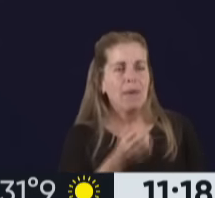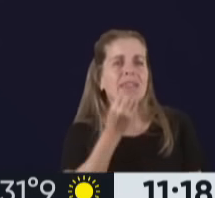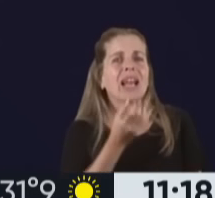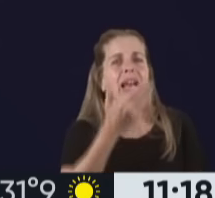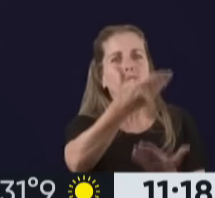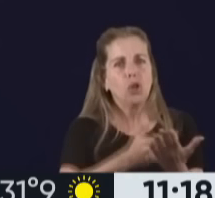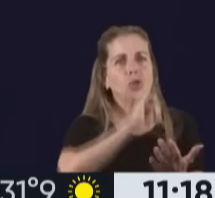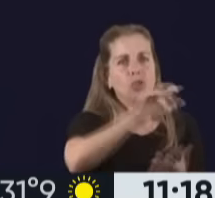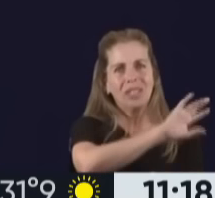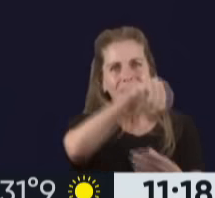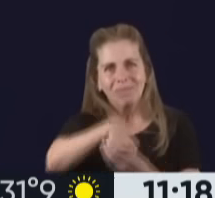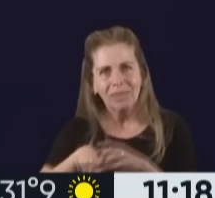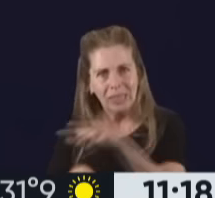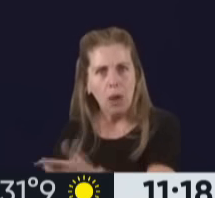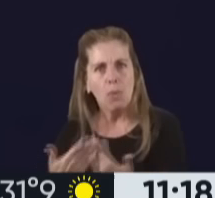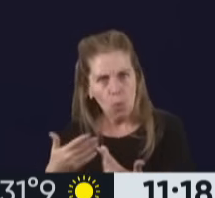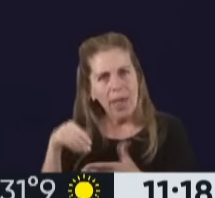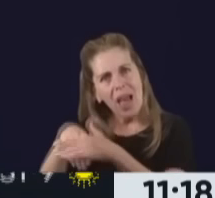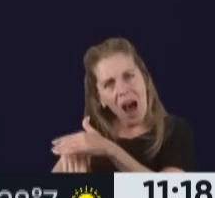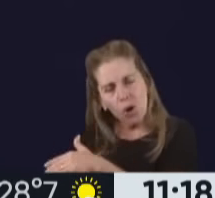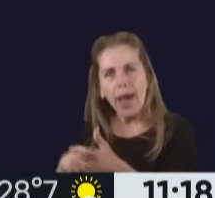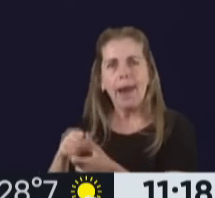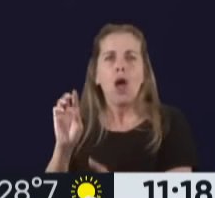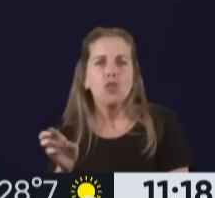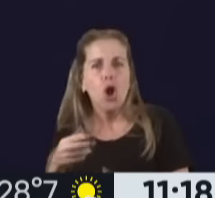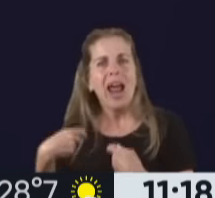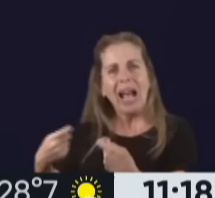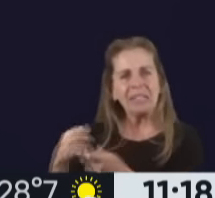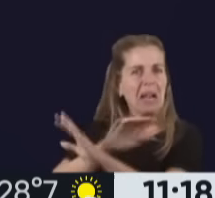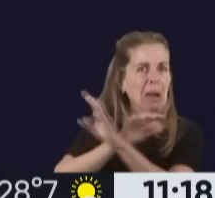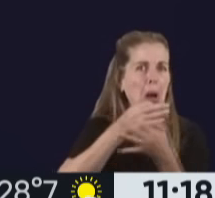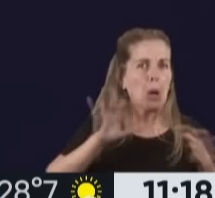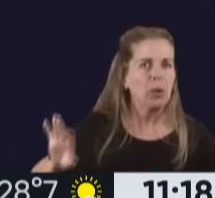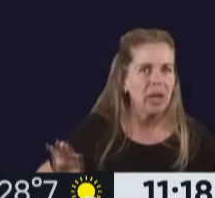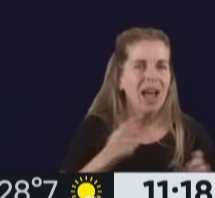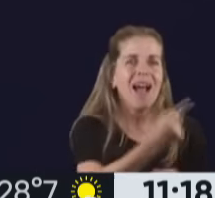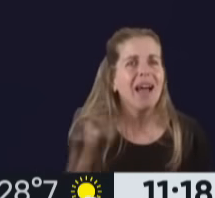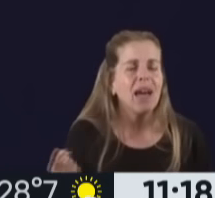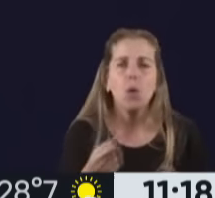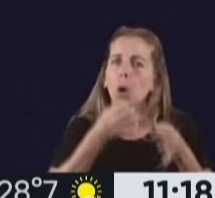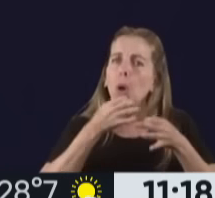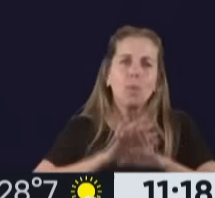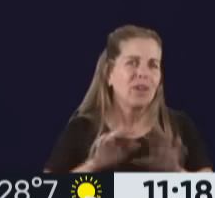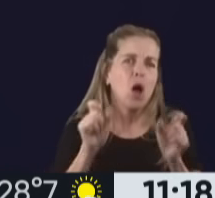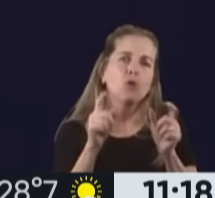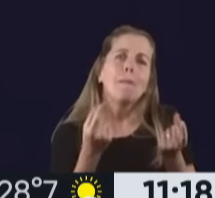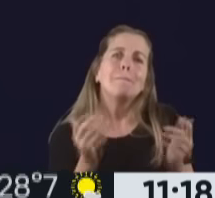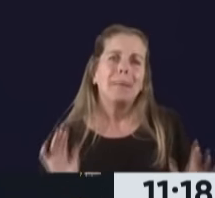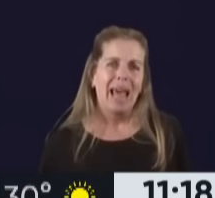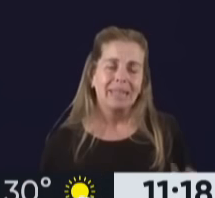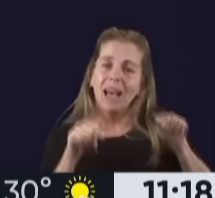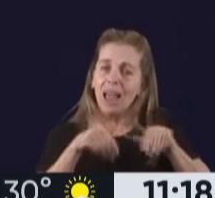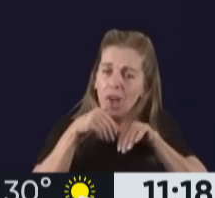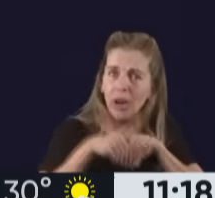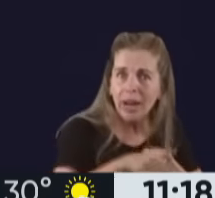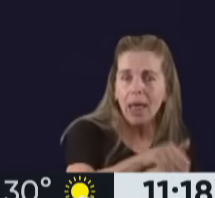gastarlos, ahorrarlos o invertirlos. Argentina dejó de vivir en el reino del revés. A partir de ahora, los inocentes